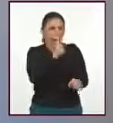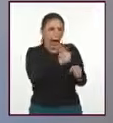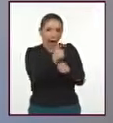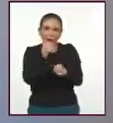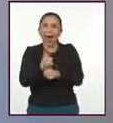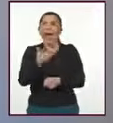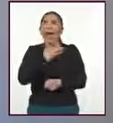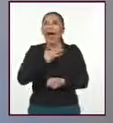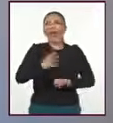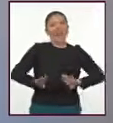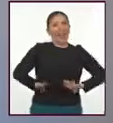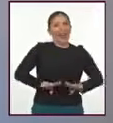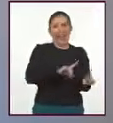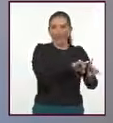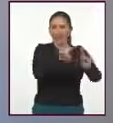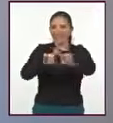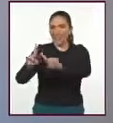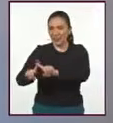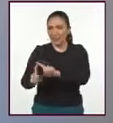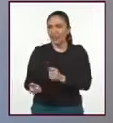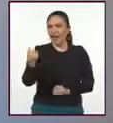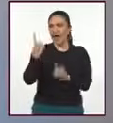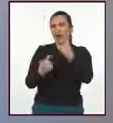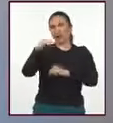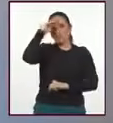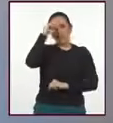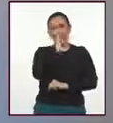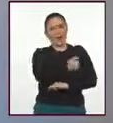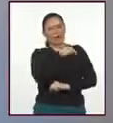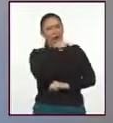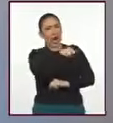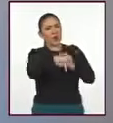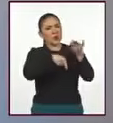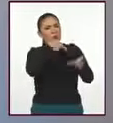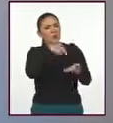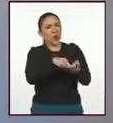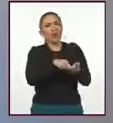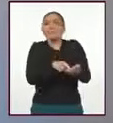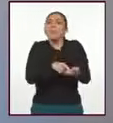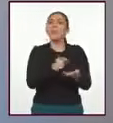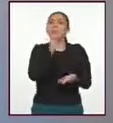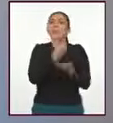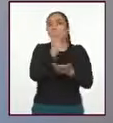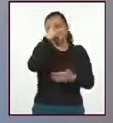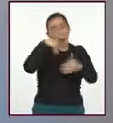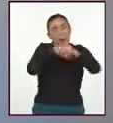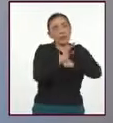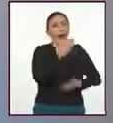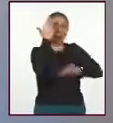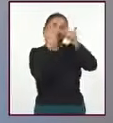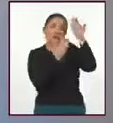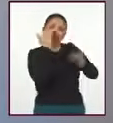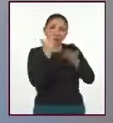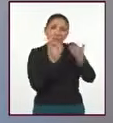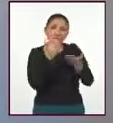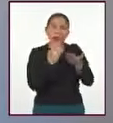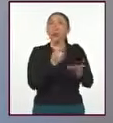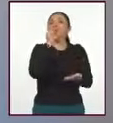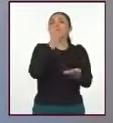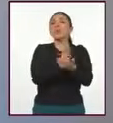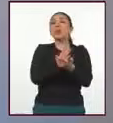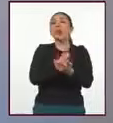diferentes actitudes. Hay quienes llegan a considerarlo como un espacio en el cual solamente van a estudiar, solamente se dirigen a